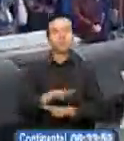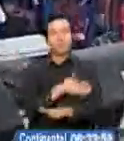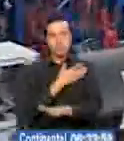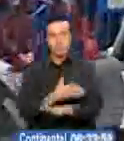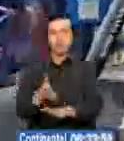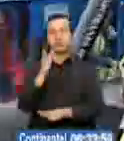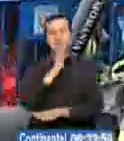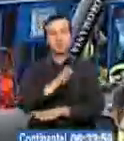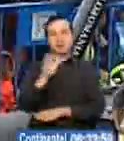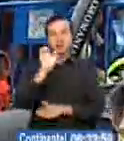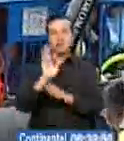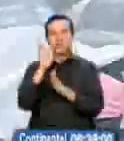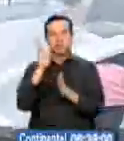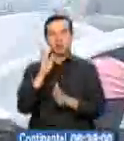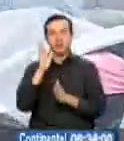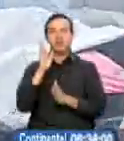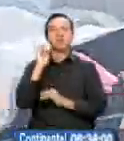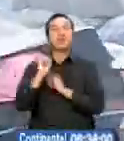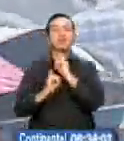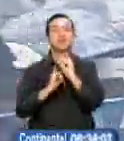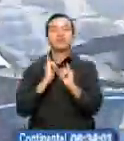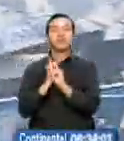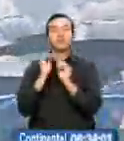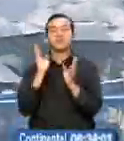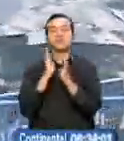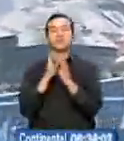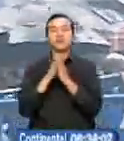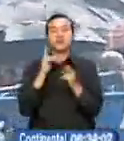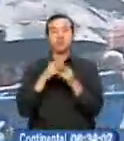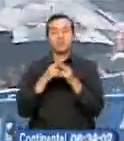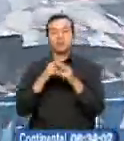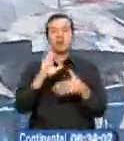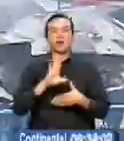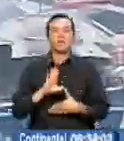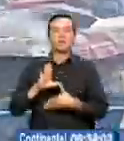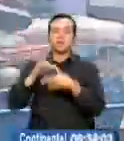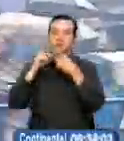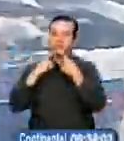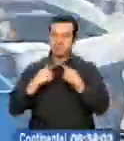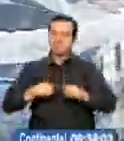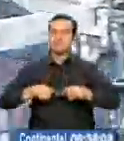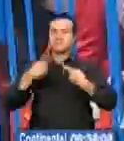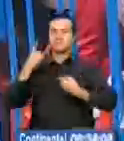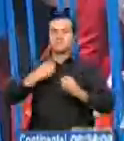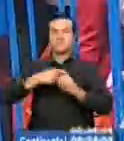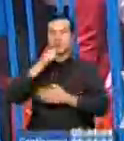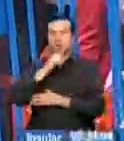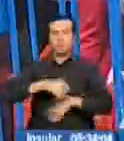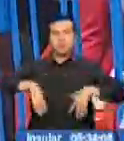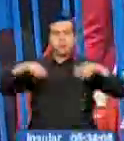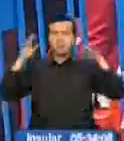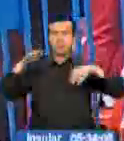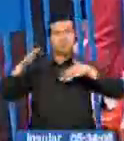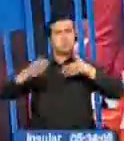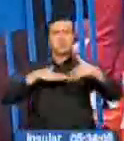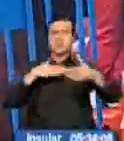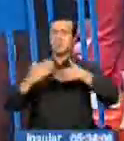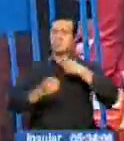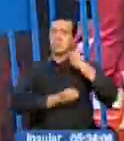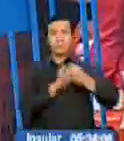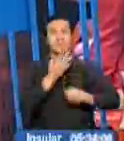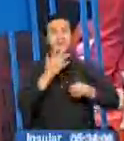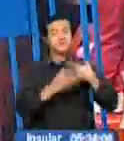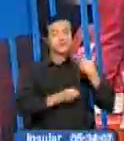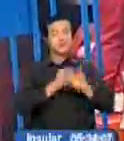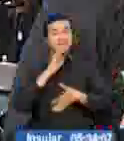artistas nacionales e internacionales en el evento denominado América Canta Quito. Y la lluvia pudo sofocar la alegría con la que los